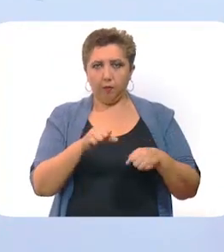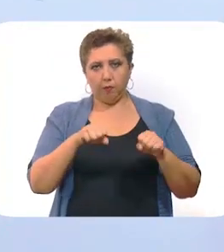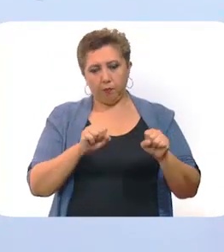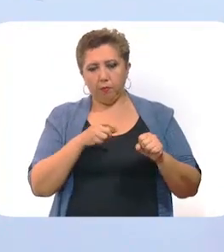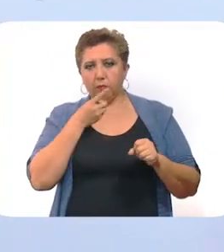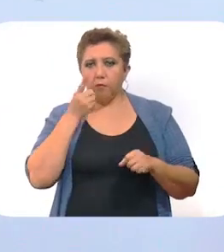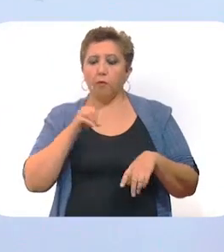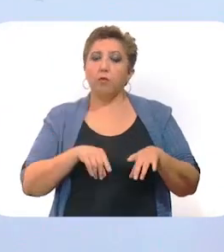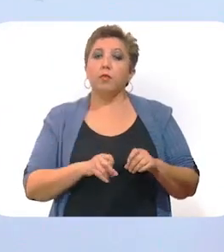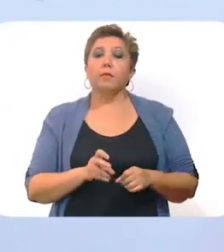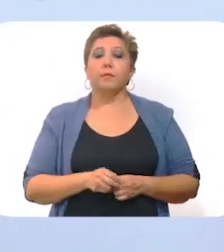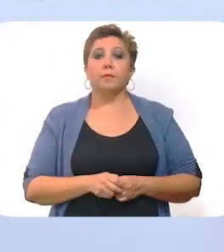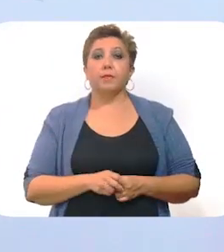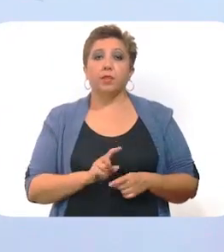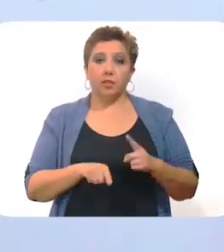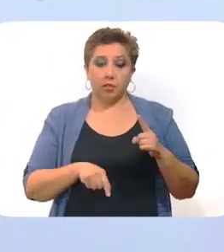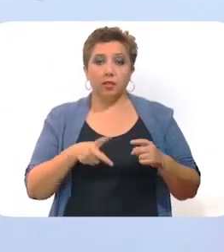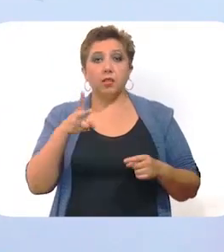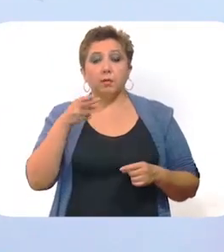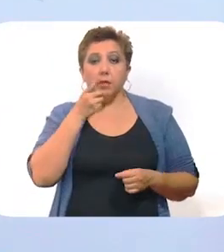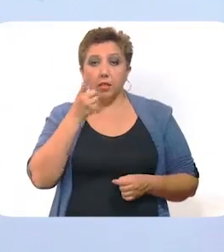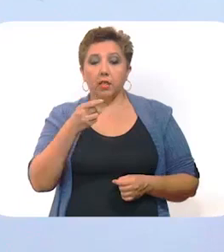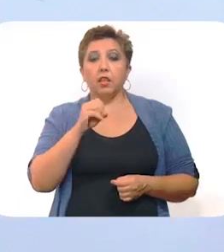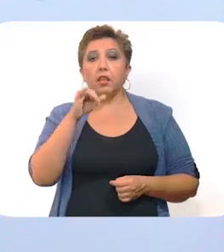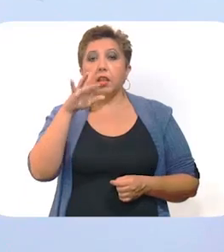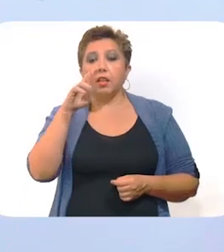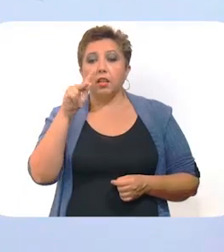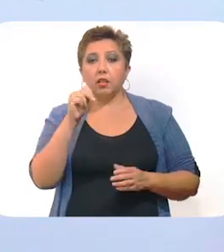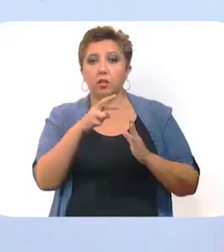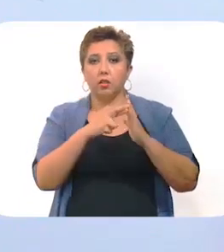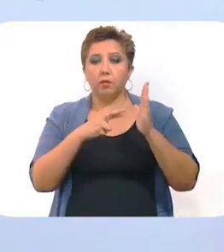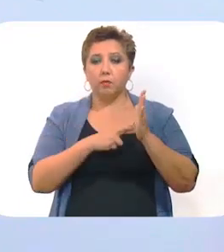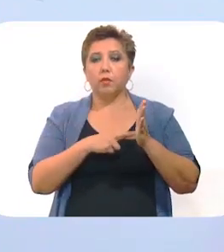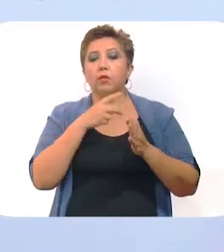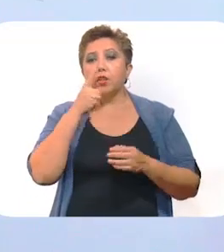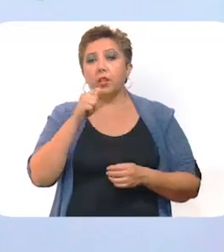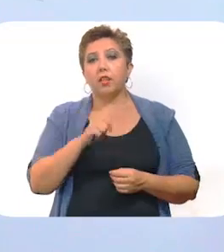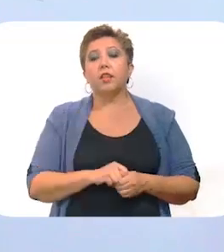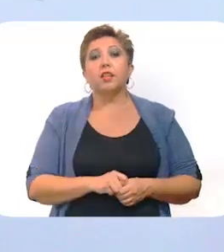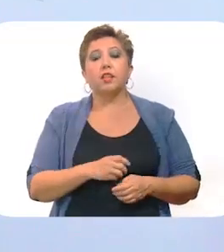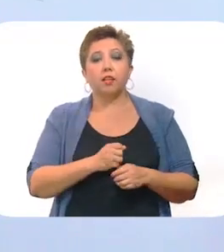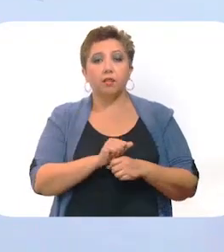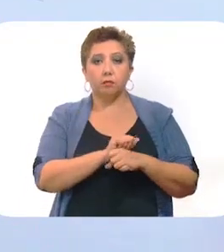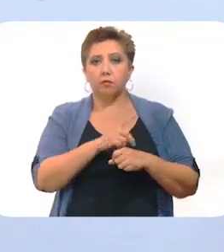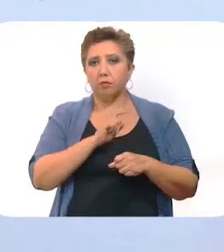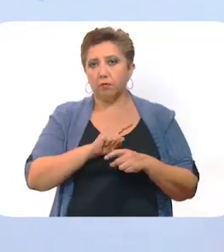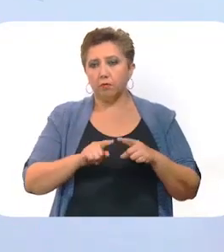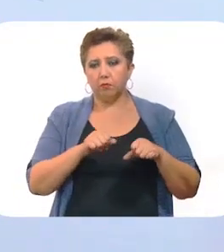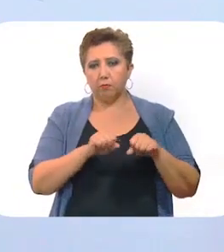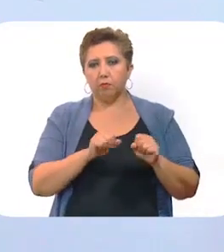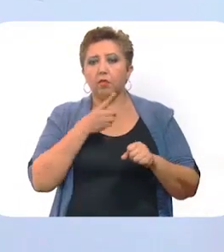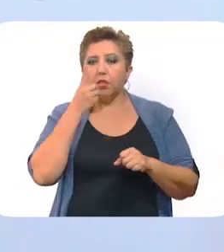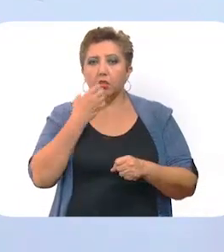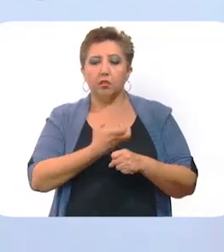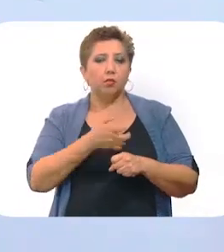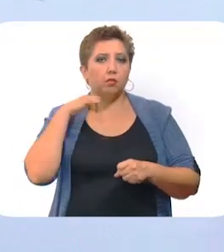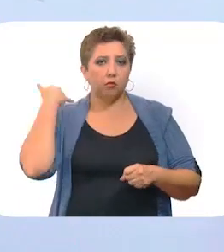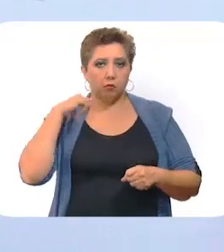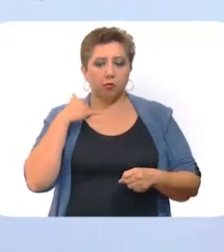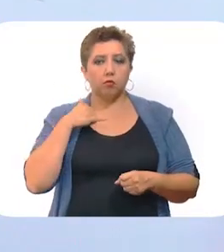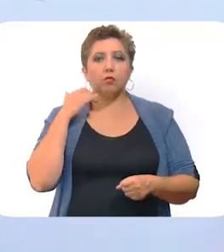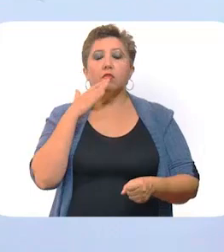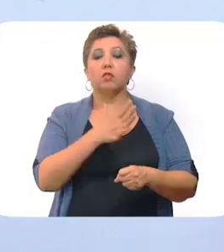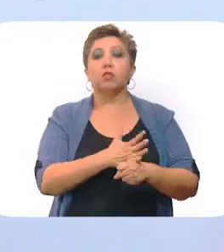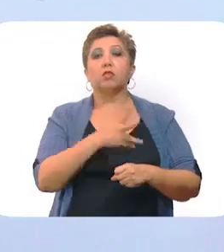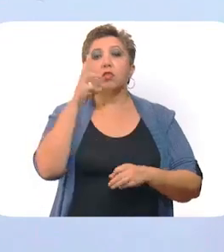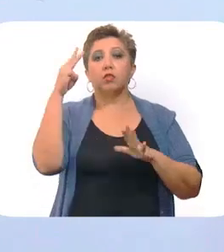vehículo, tras la modificación vía decreto al reglamento de la Ley de Tránsito y Vialidad del Estado de Yucatán. Las multas